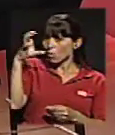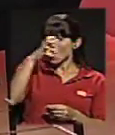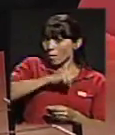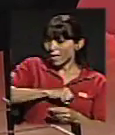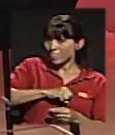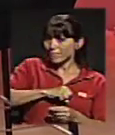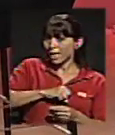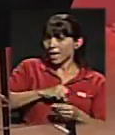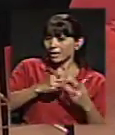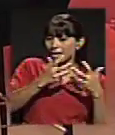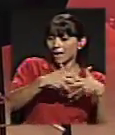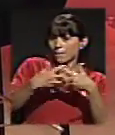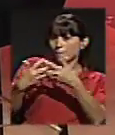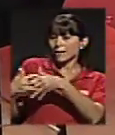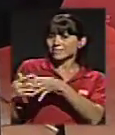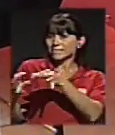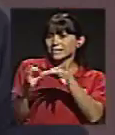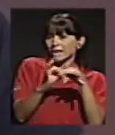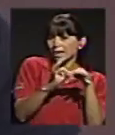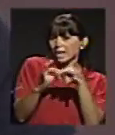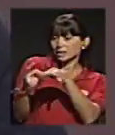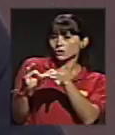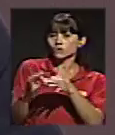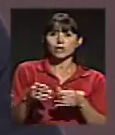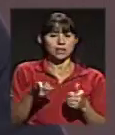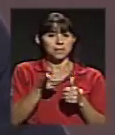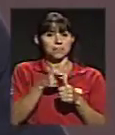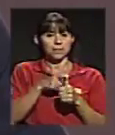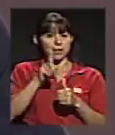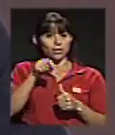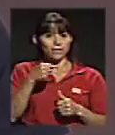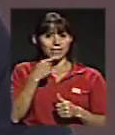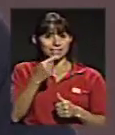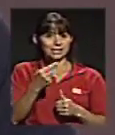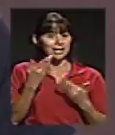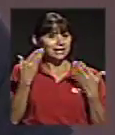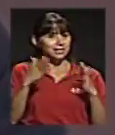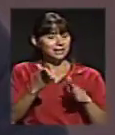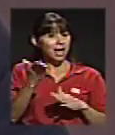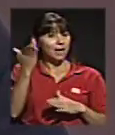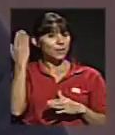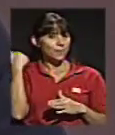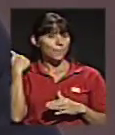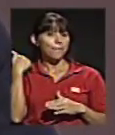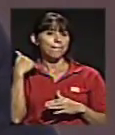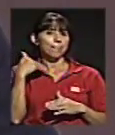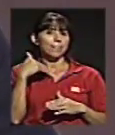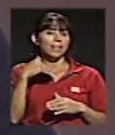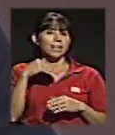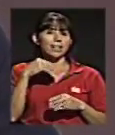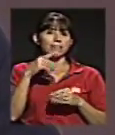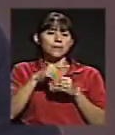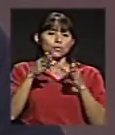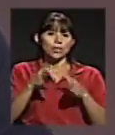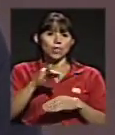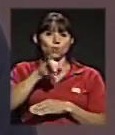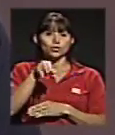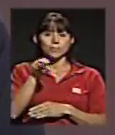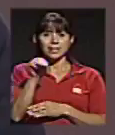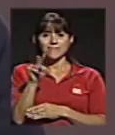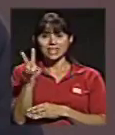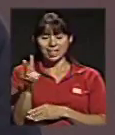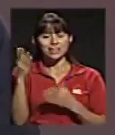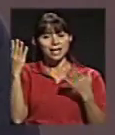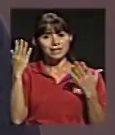entre empresas? Primero, bueno, hay que decir que ANTEC y ya el diputado José María Villalta habían presentado un avance de una denuncia previa ante la Contraloría General